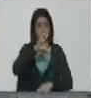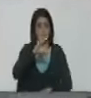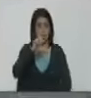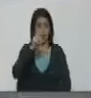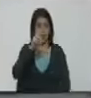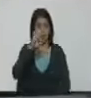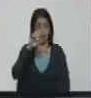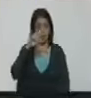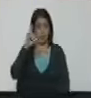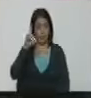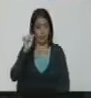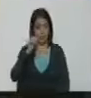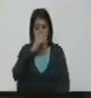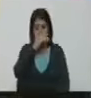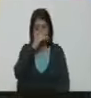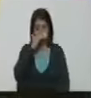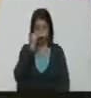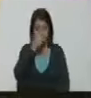González Herrera.